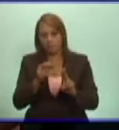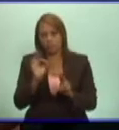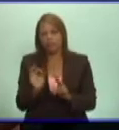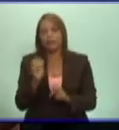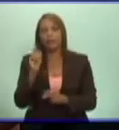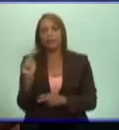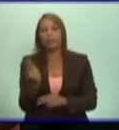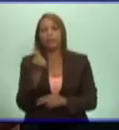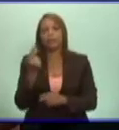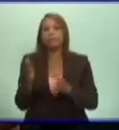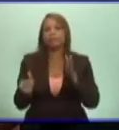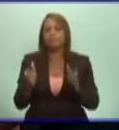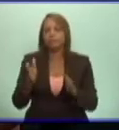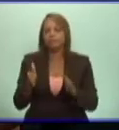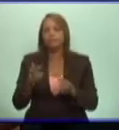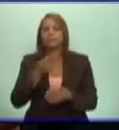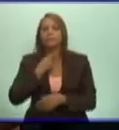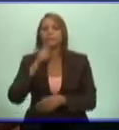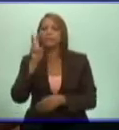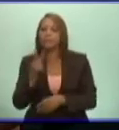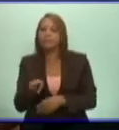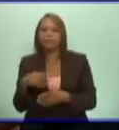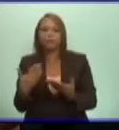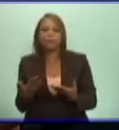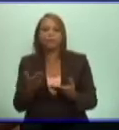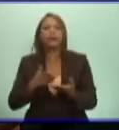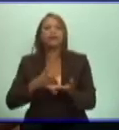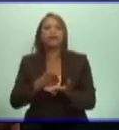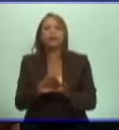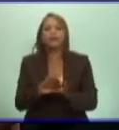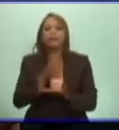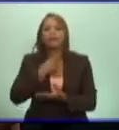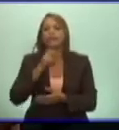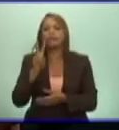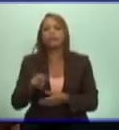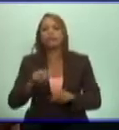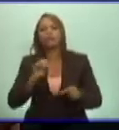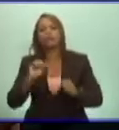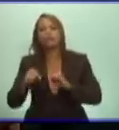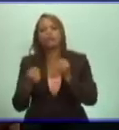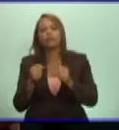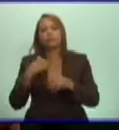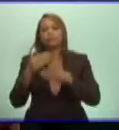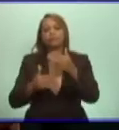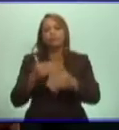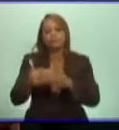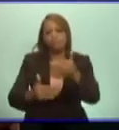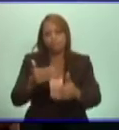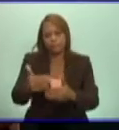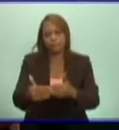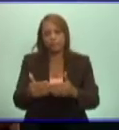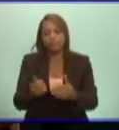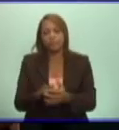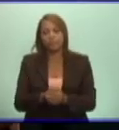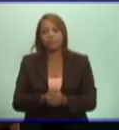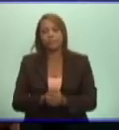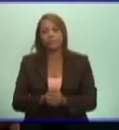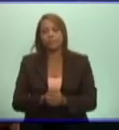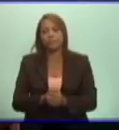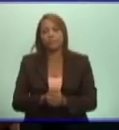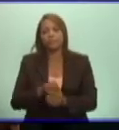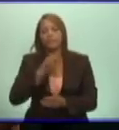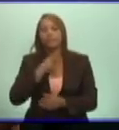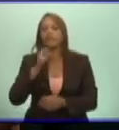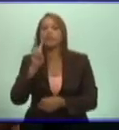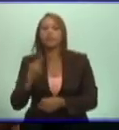primer ciclo se evaluarán a través de evaluaciones de control sistemático, que se evaluarán